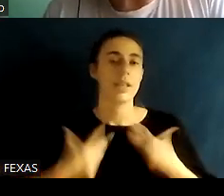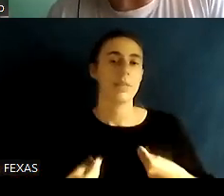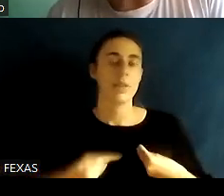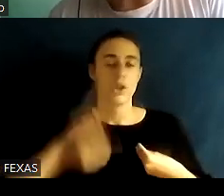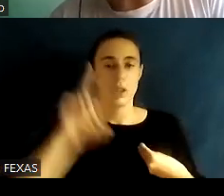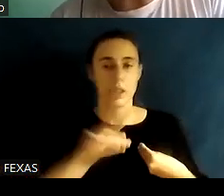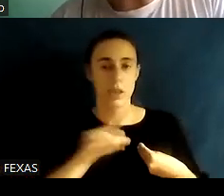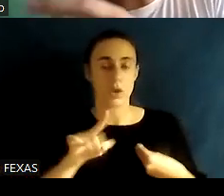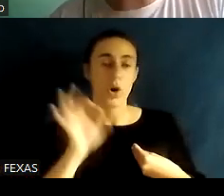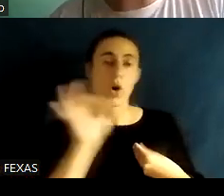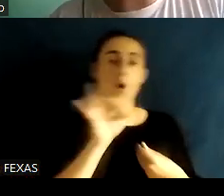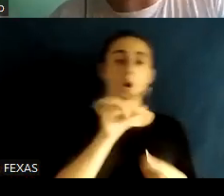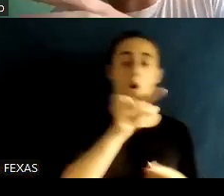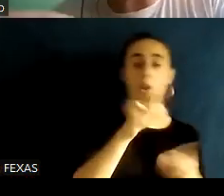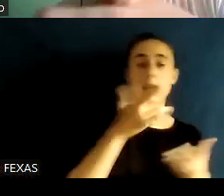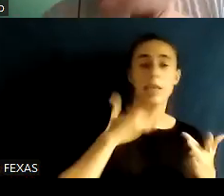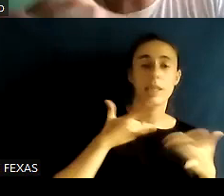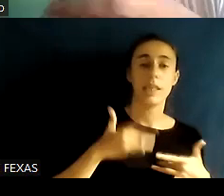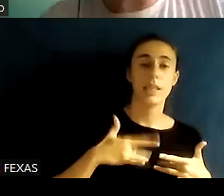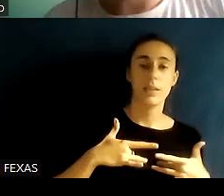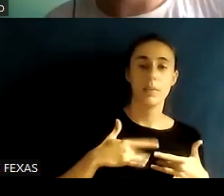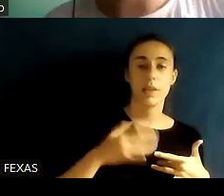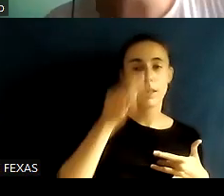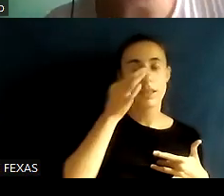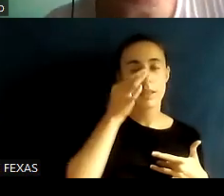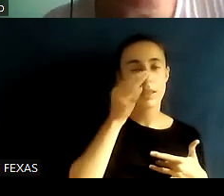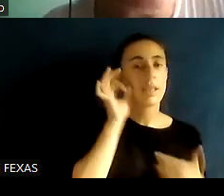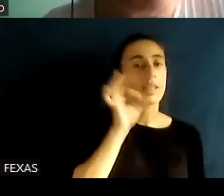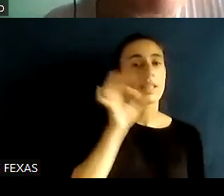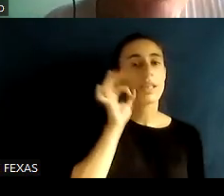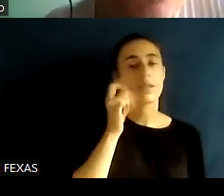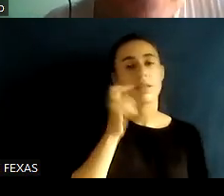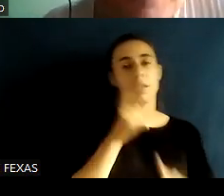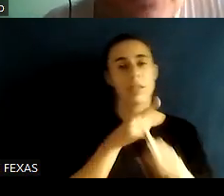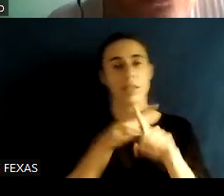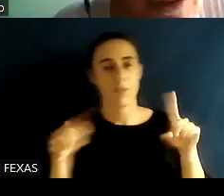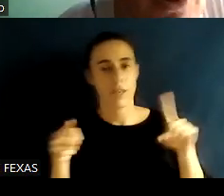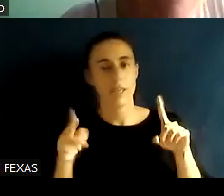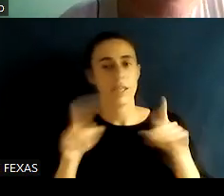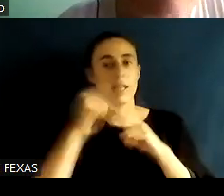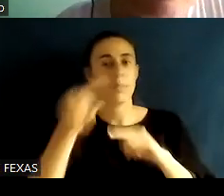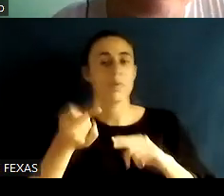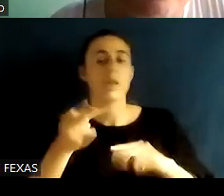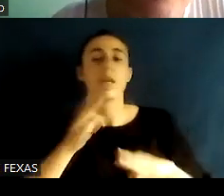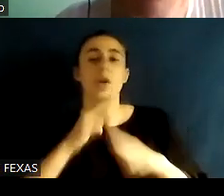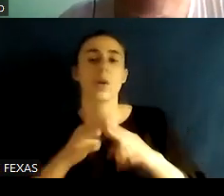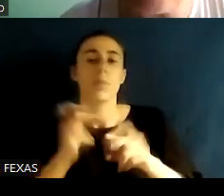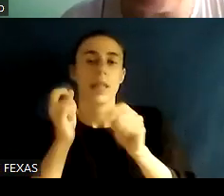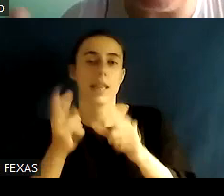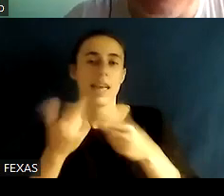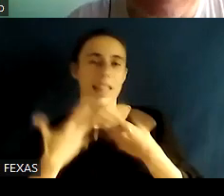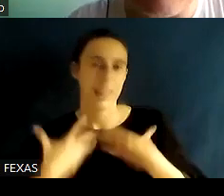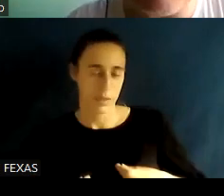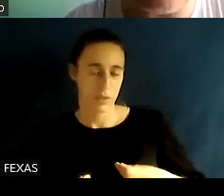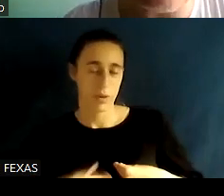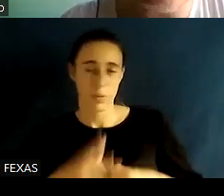que en realidad forman un síndrome diferente y acabamos llamándolo depresión. Es lo que no acaba de quedar claro. Una depresión como